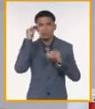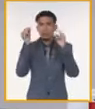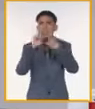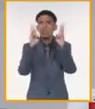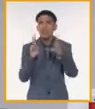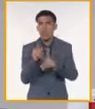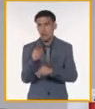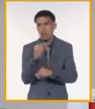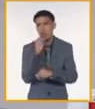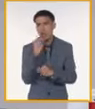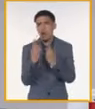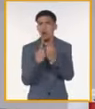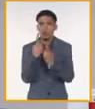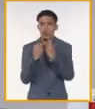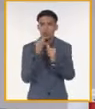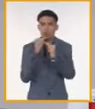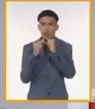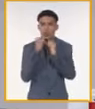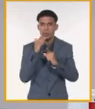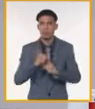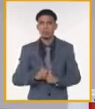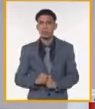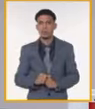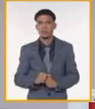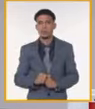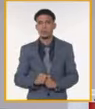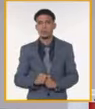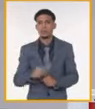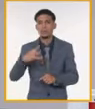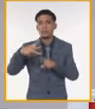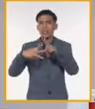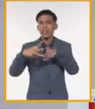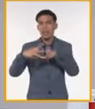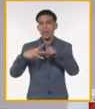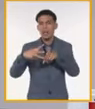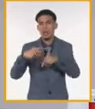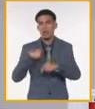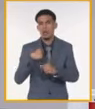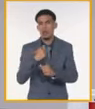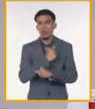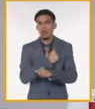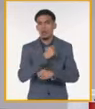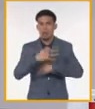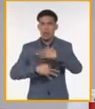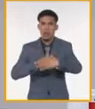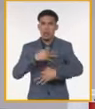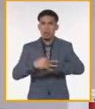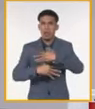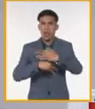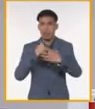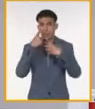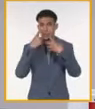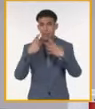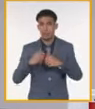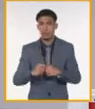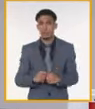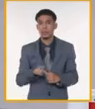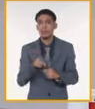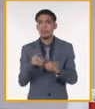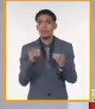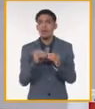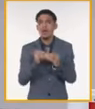y y todo hay en las disposiciones transitorias hay tres cosas que yo quiero eh e e señalar porque tiene que ver ya con